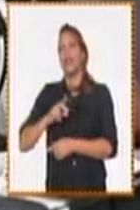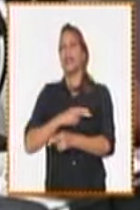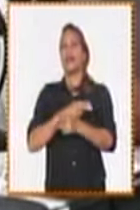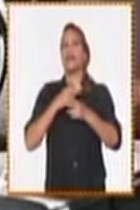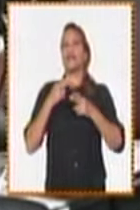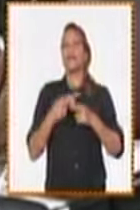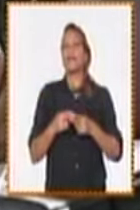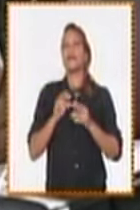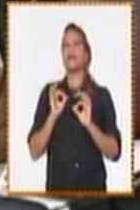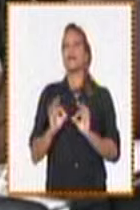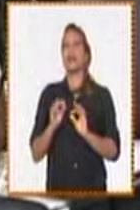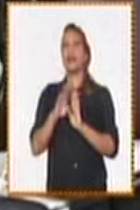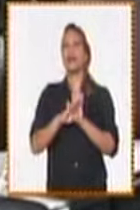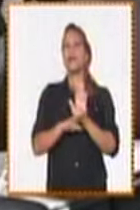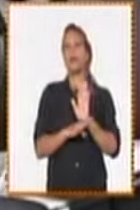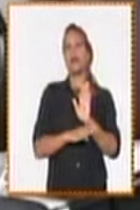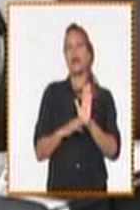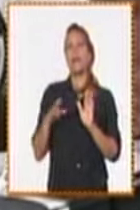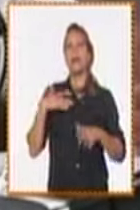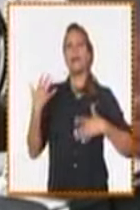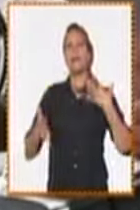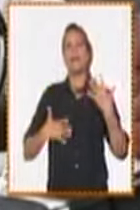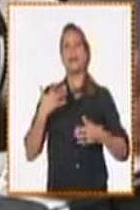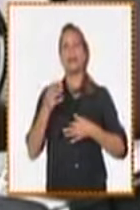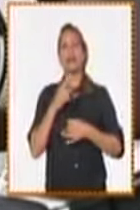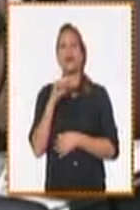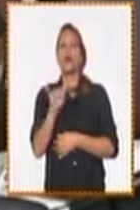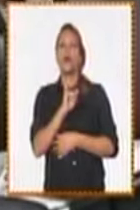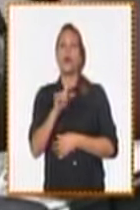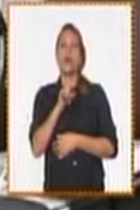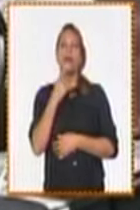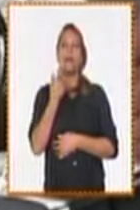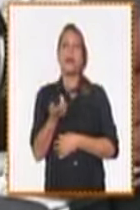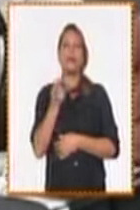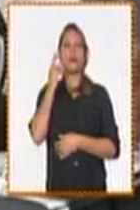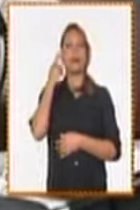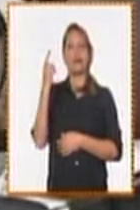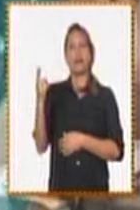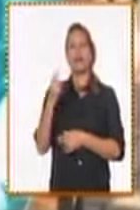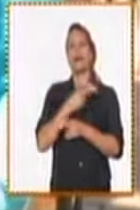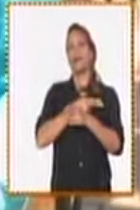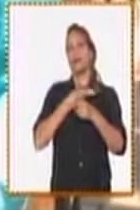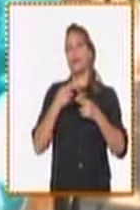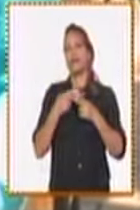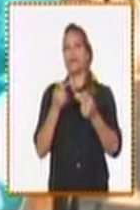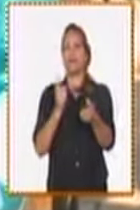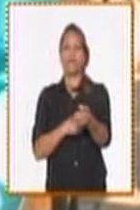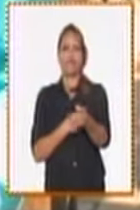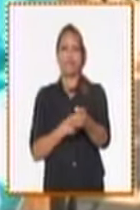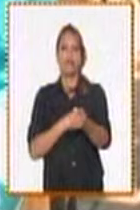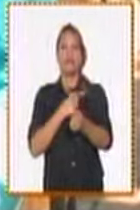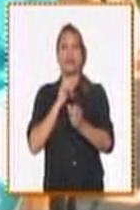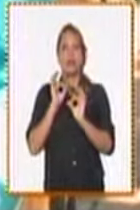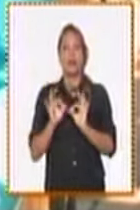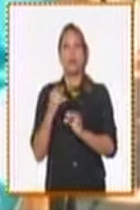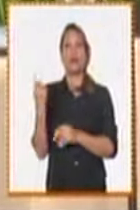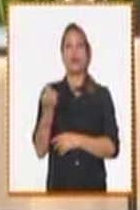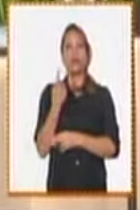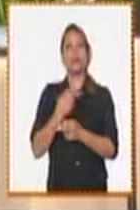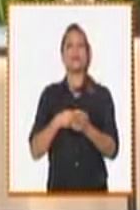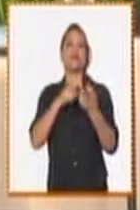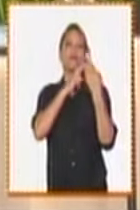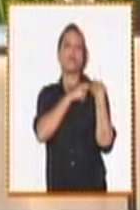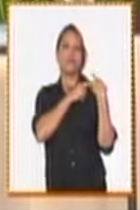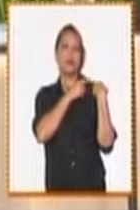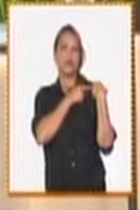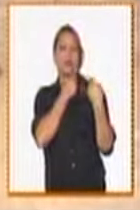porque en ese programa de celebraciones vamos también a seguir rescatando tradiciones, a seguir rescatando historia, pero lógicamente tenemos una responsabilidad